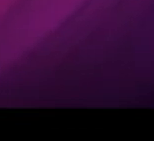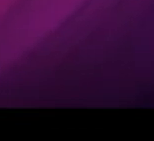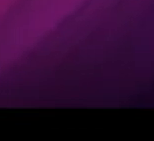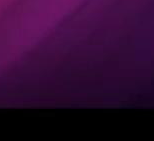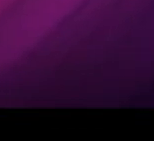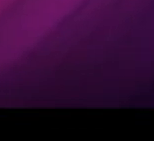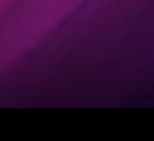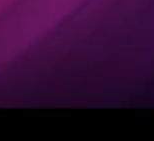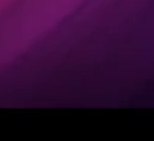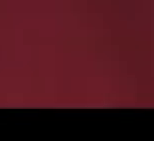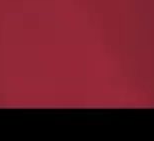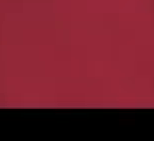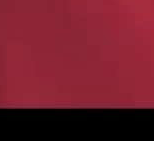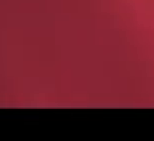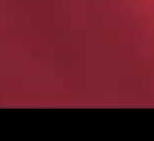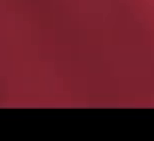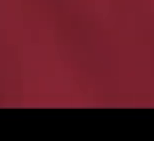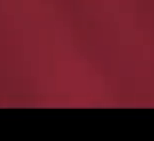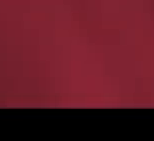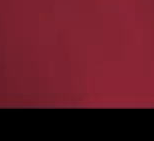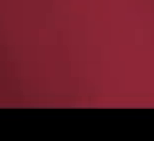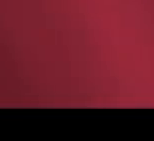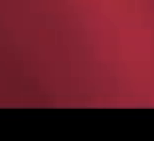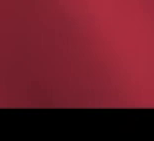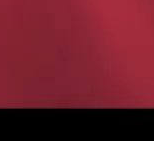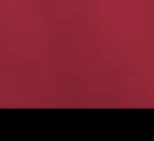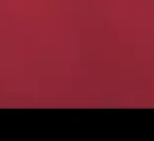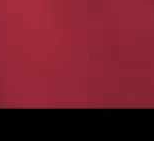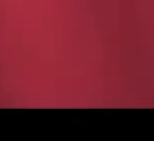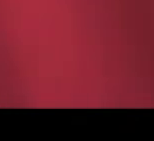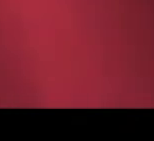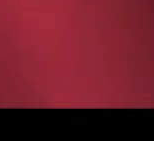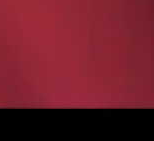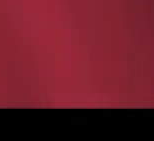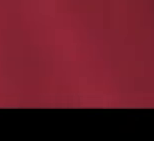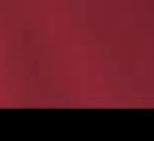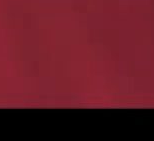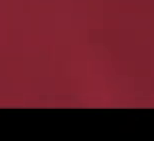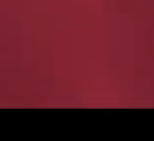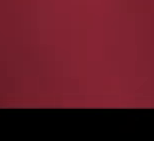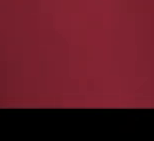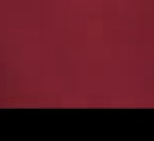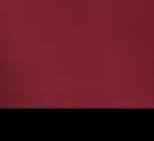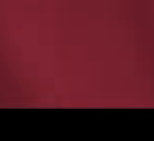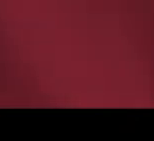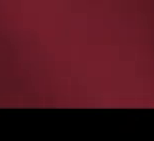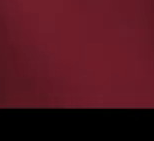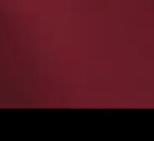Gobierno de México.